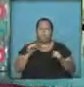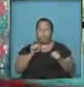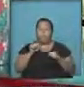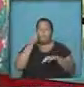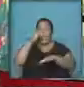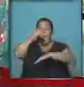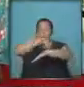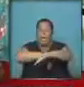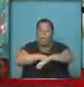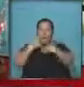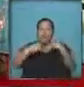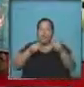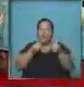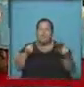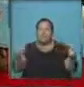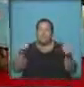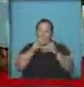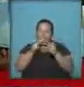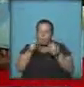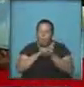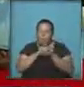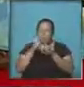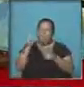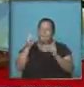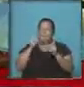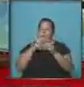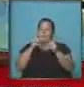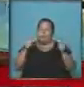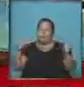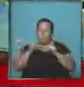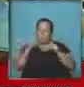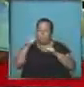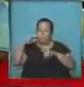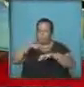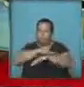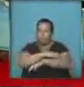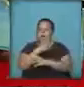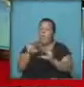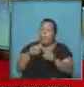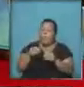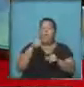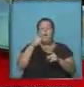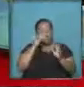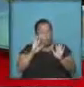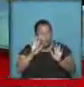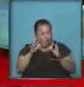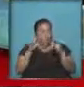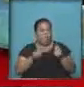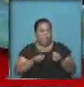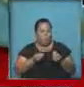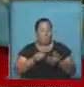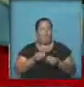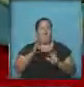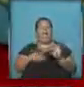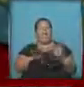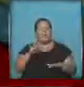de la piel de ciertas sustancias semisólidas que se van con la misma onda expansiva. A ver. Y a veces hay que tener cuidado porque salen